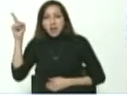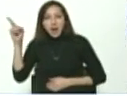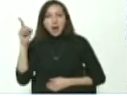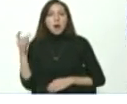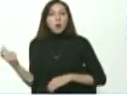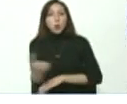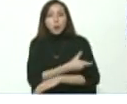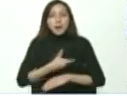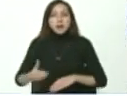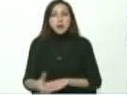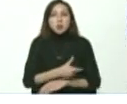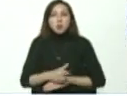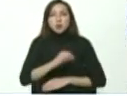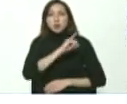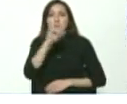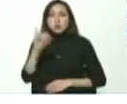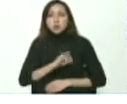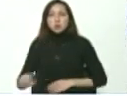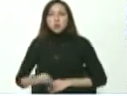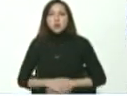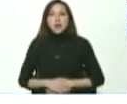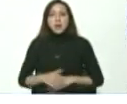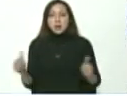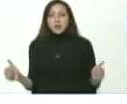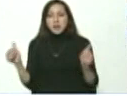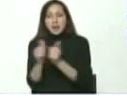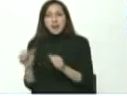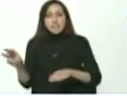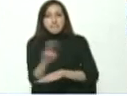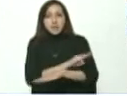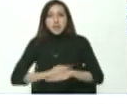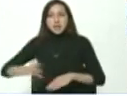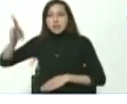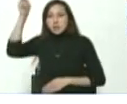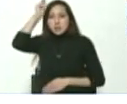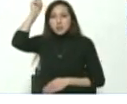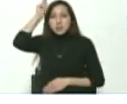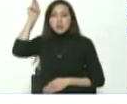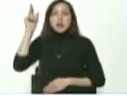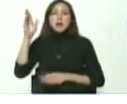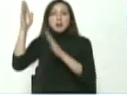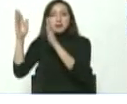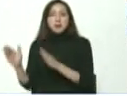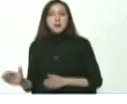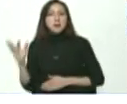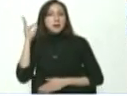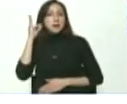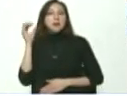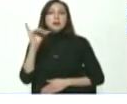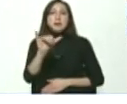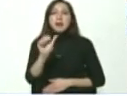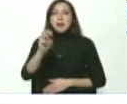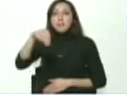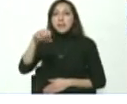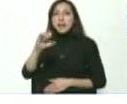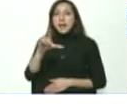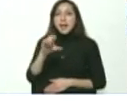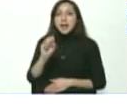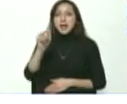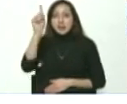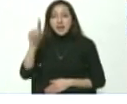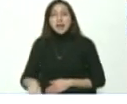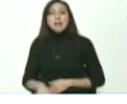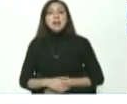Prieto y la ministra de Pueblos Indígenas, Yamilet Mirabal, la